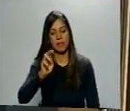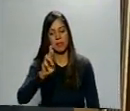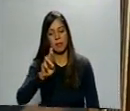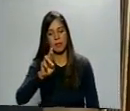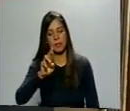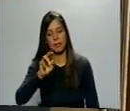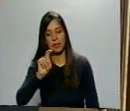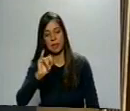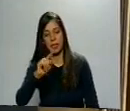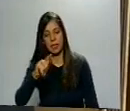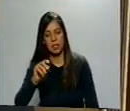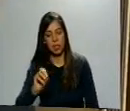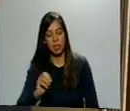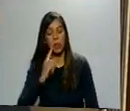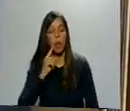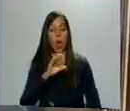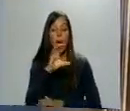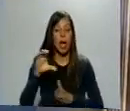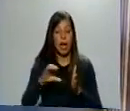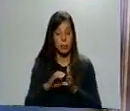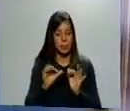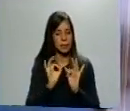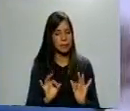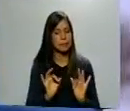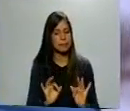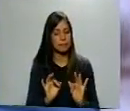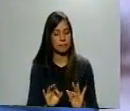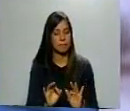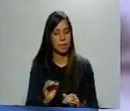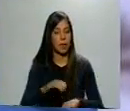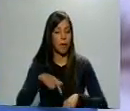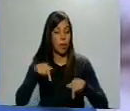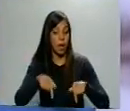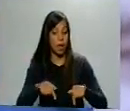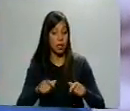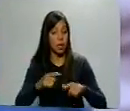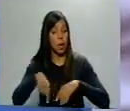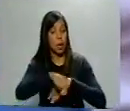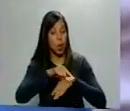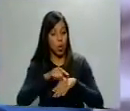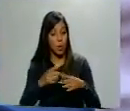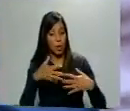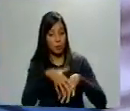distrito capital con características especiales, por ser la sede del poder central.